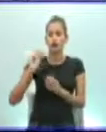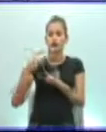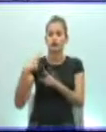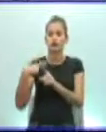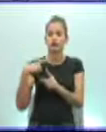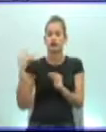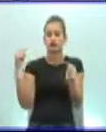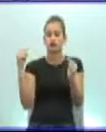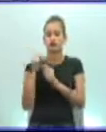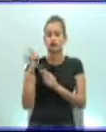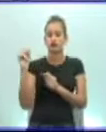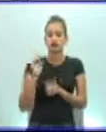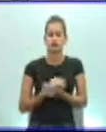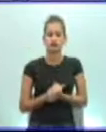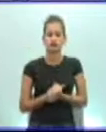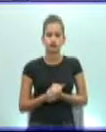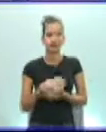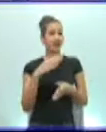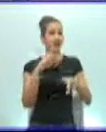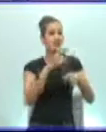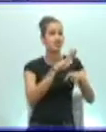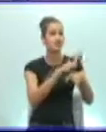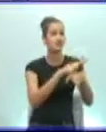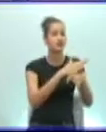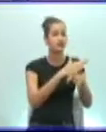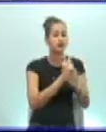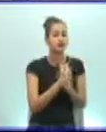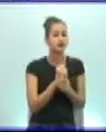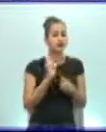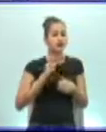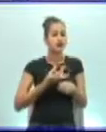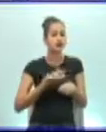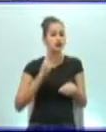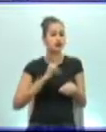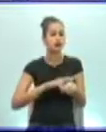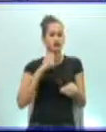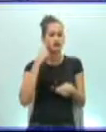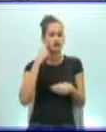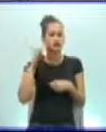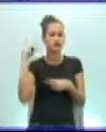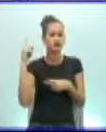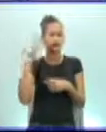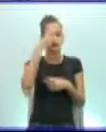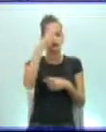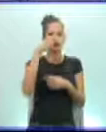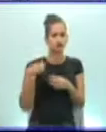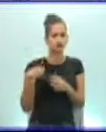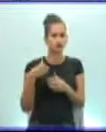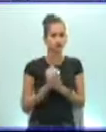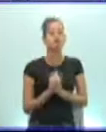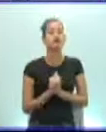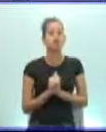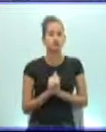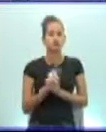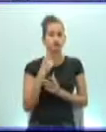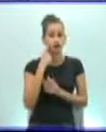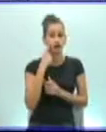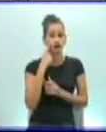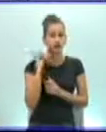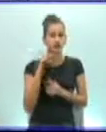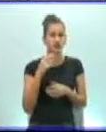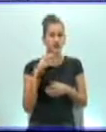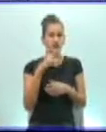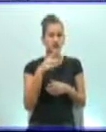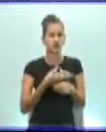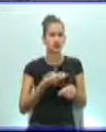el conjunto de los números naturales. Y la diferencia, ahí tenemos el símbolo recordando. Y recuerden, ahí lo tenemos, la diferencia entre los